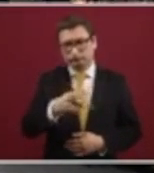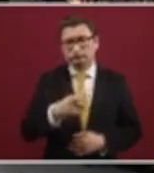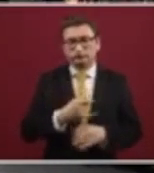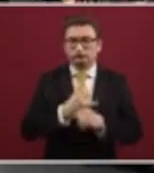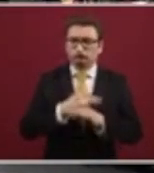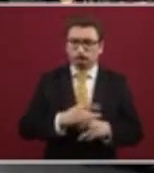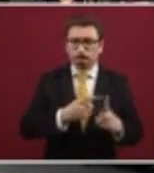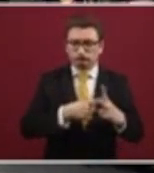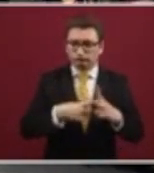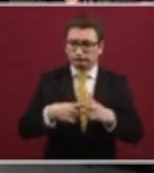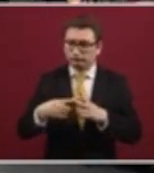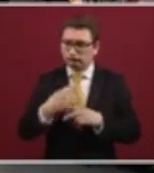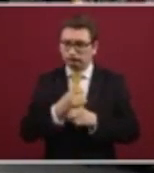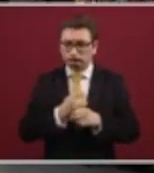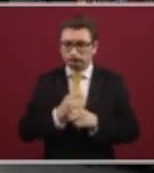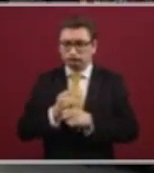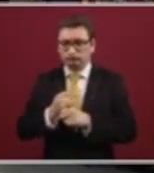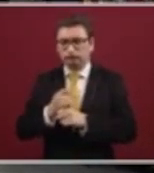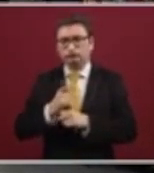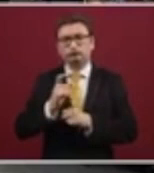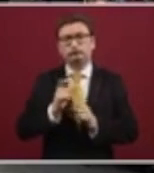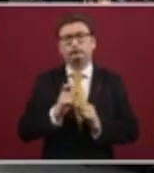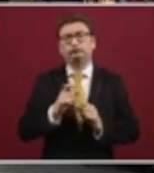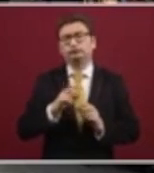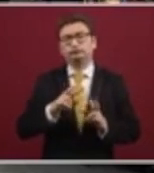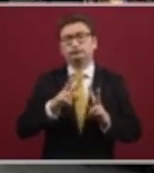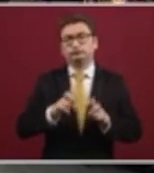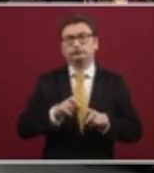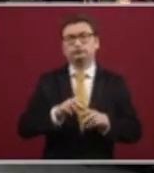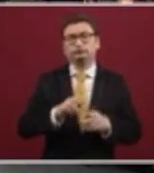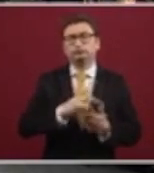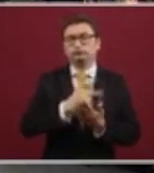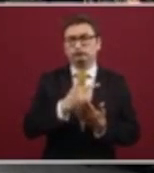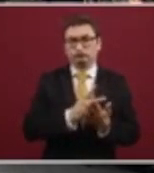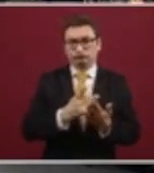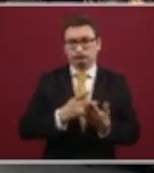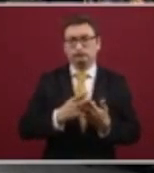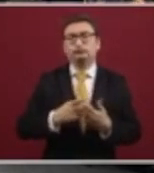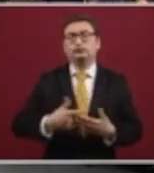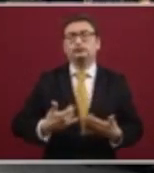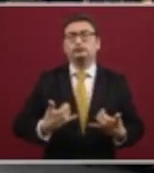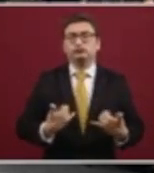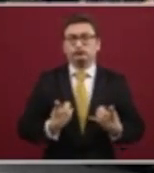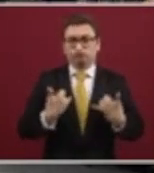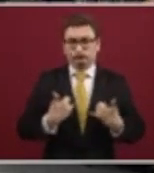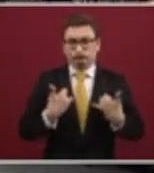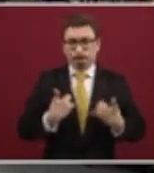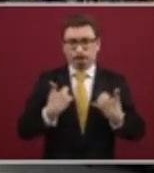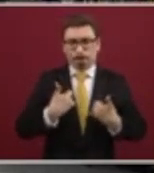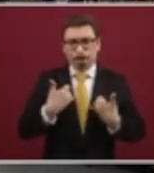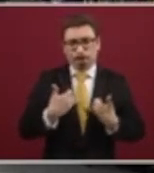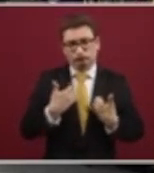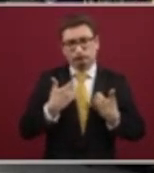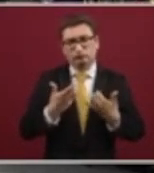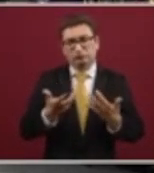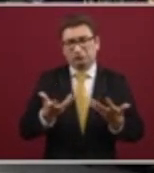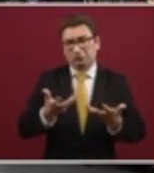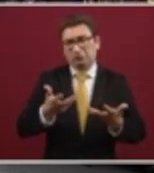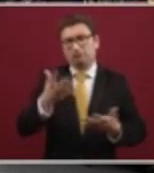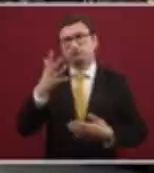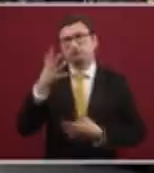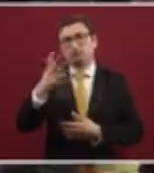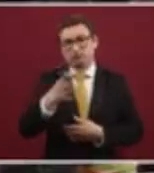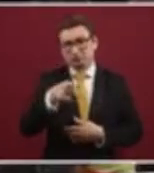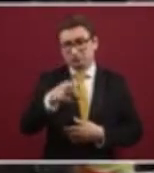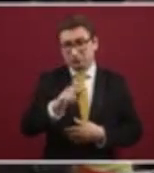cifras que se crearon con el empleo, con el programa de Jóvenes Construyendo el Futuro. Sin embargo, también hay un análisis que se hace,